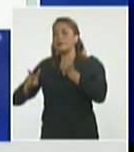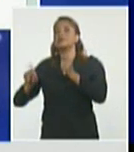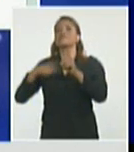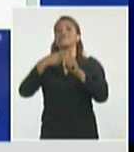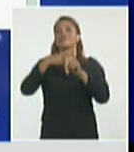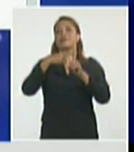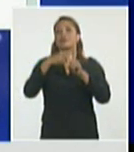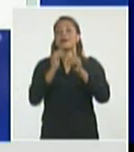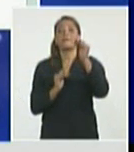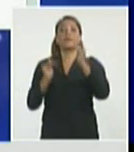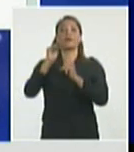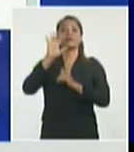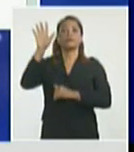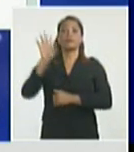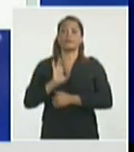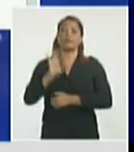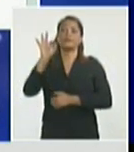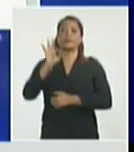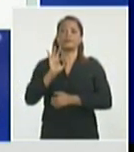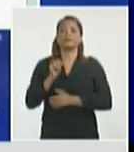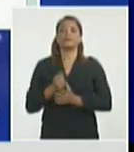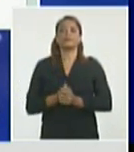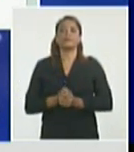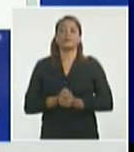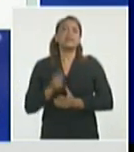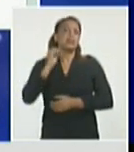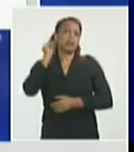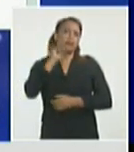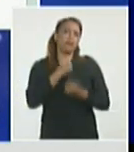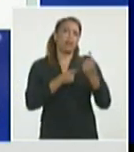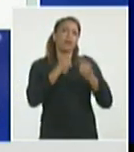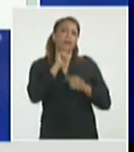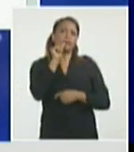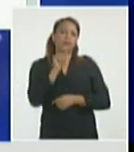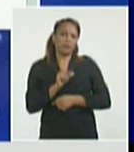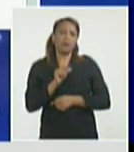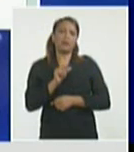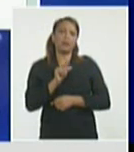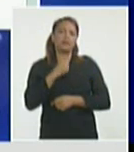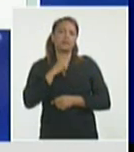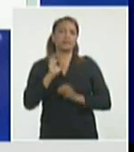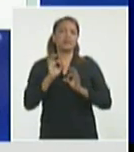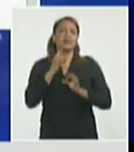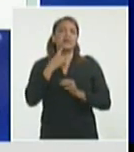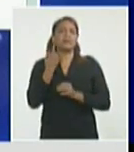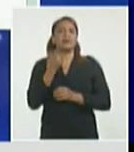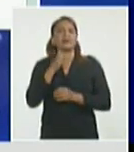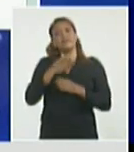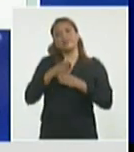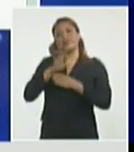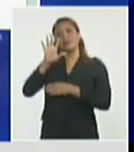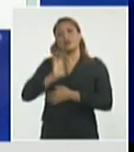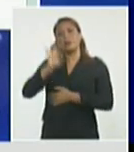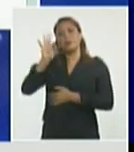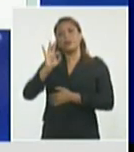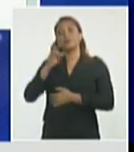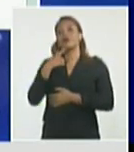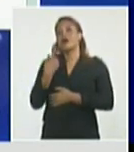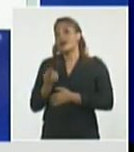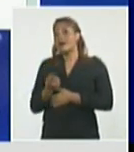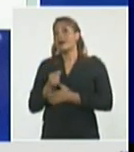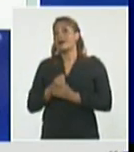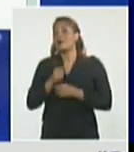muestras del 5%. Sé que algunas personas, porque me lo preguntan, bueno, ¿y cuál es el valor del 5%? Bueno, porque se tomó en un